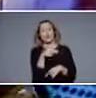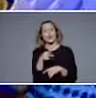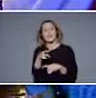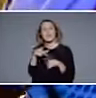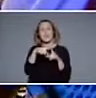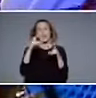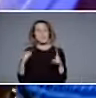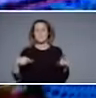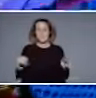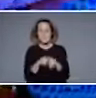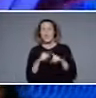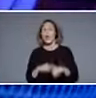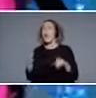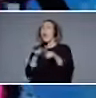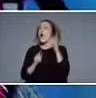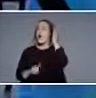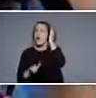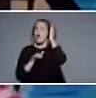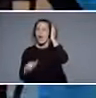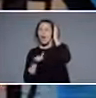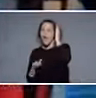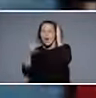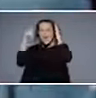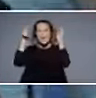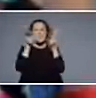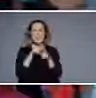de DJ como Paqui